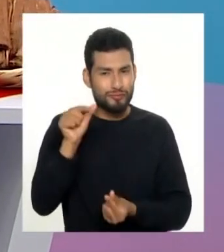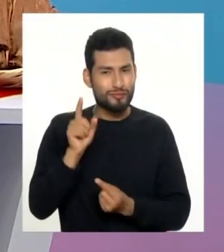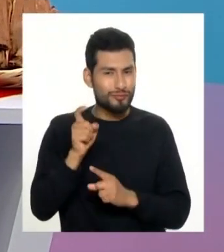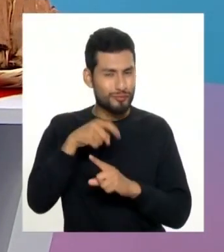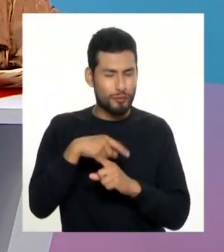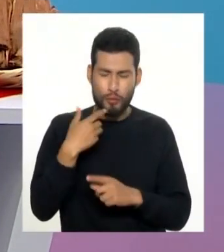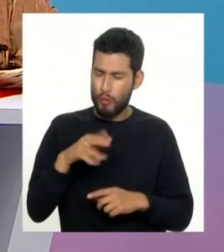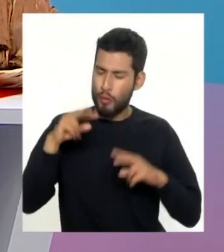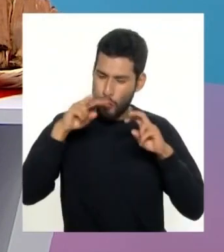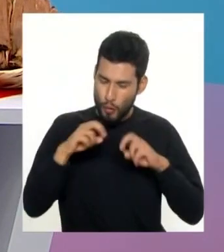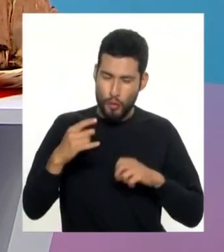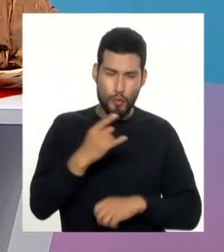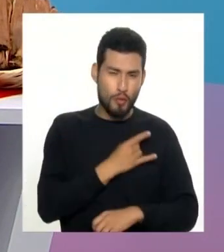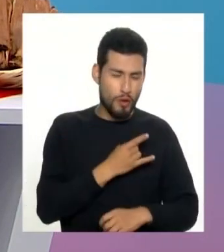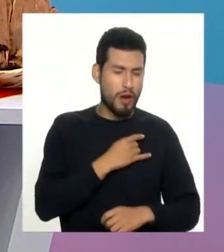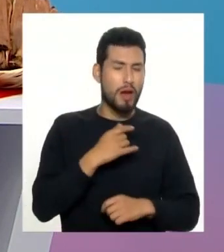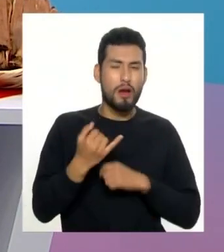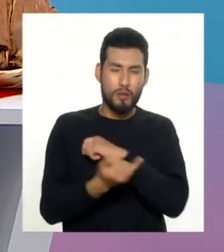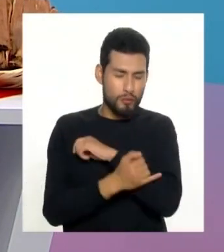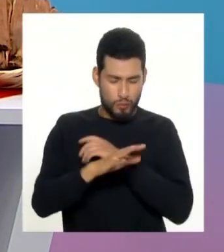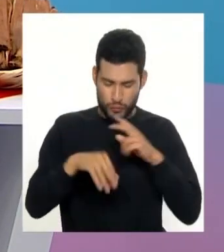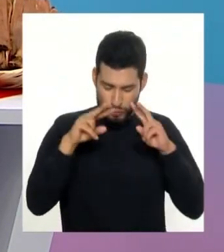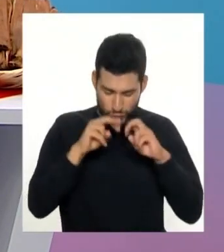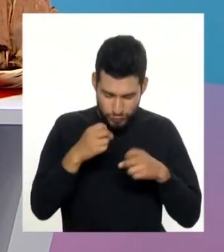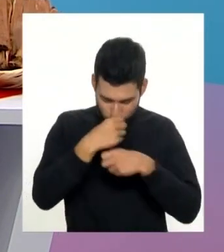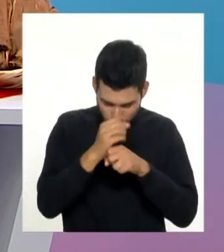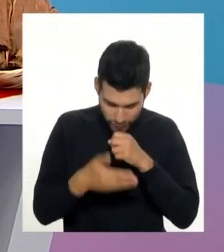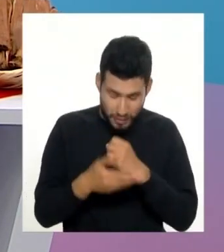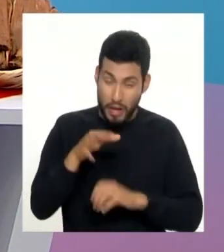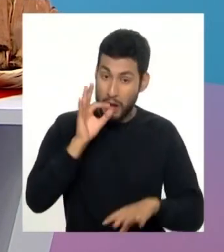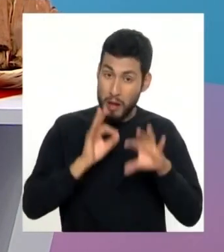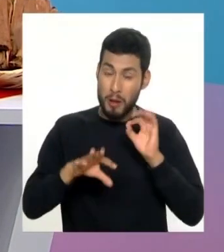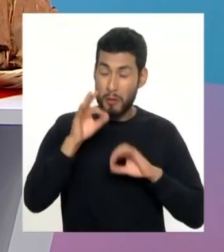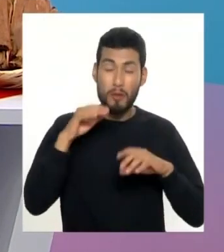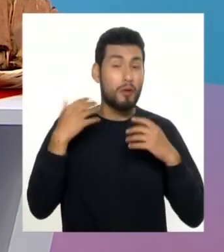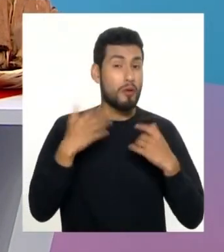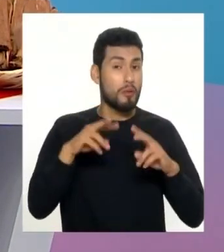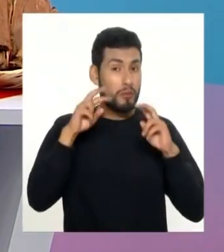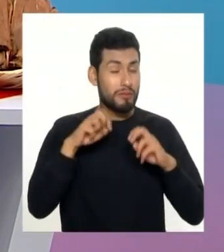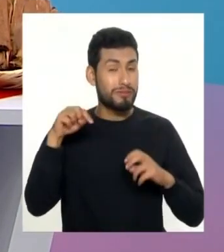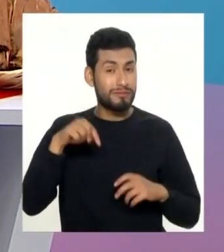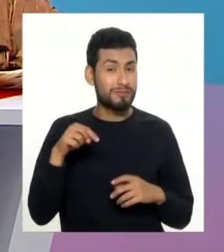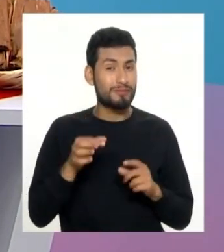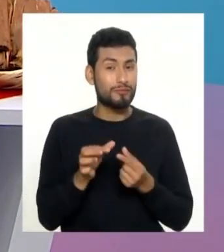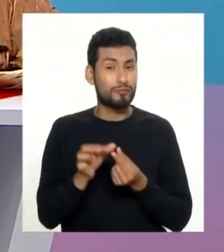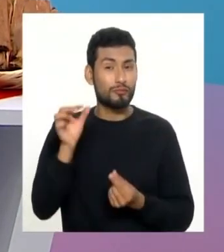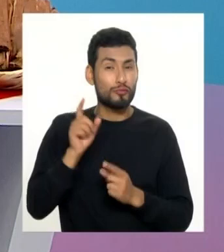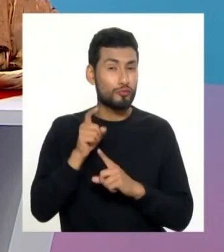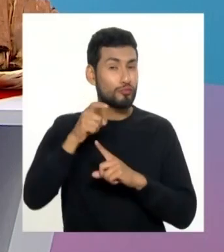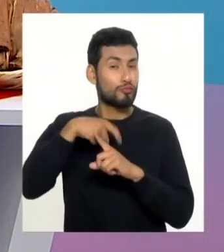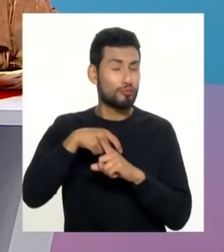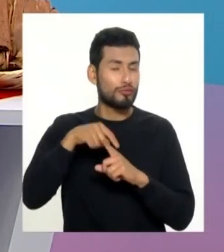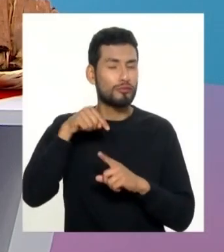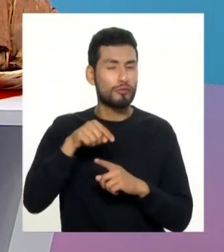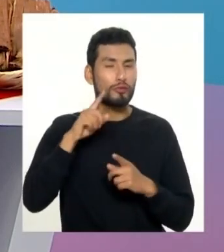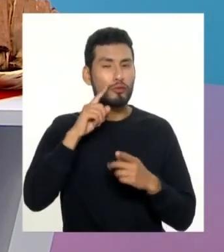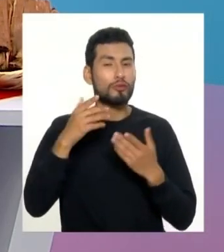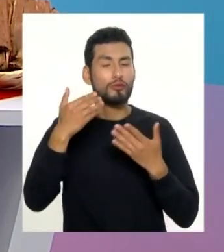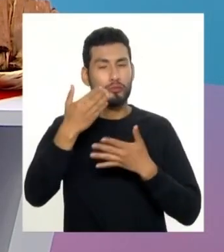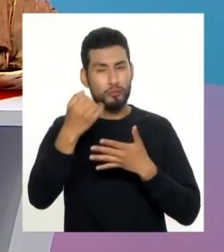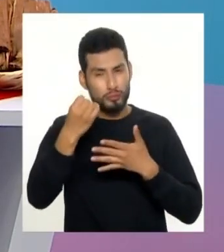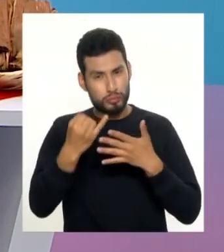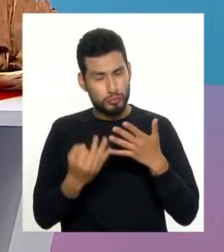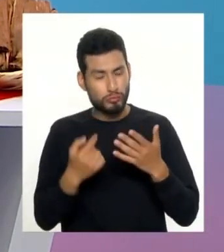la academia, las universidades, los institutos de investigación han investigado mucho acerca de la uña de gato y de sus